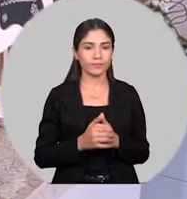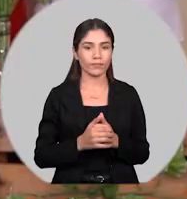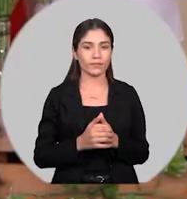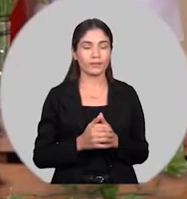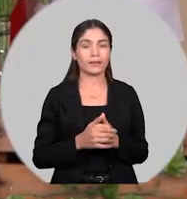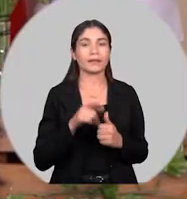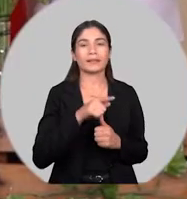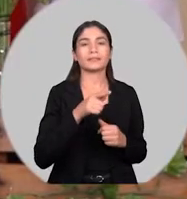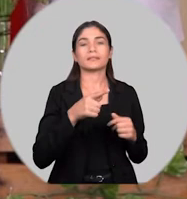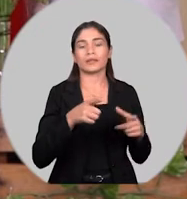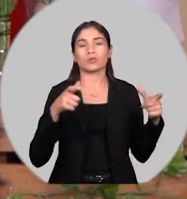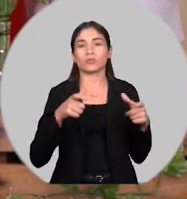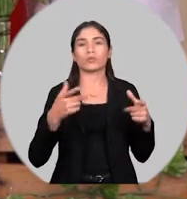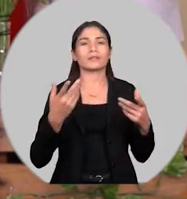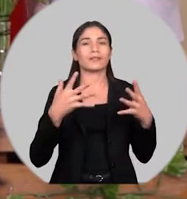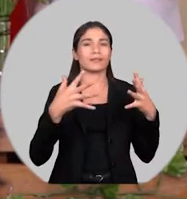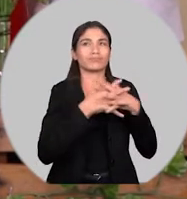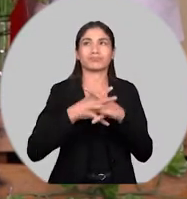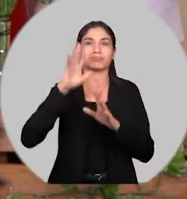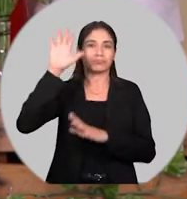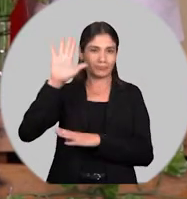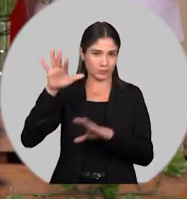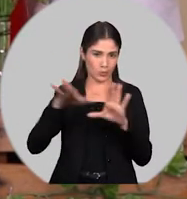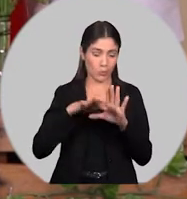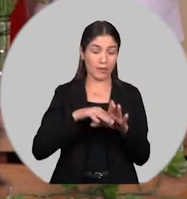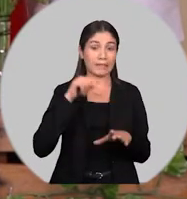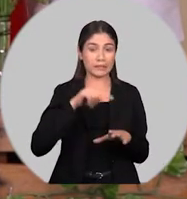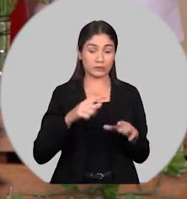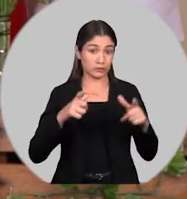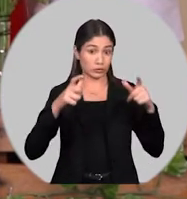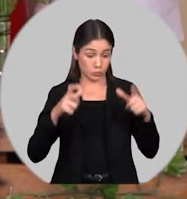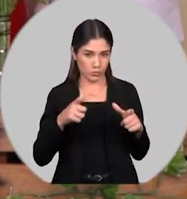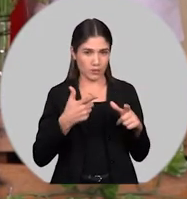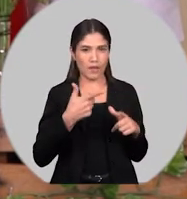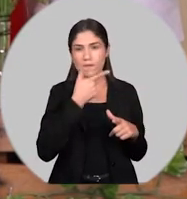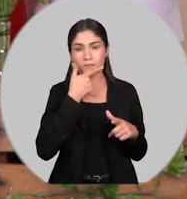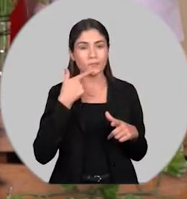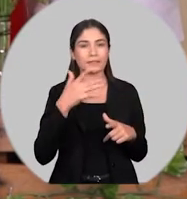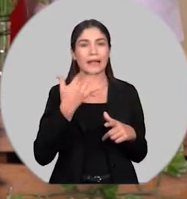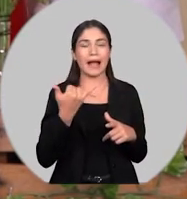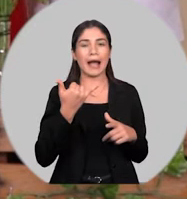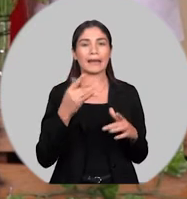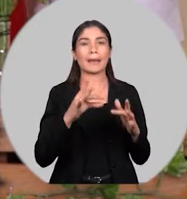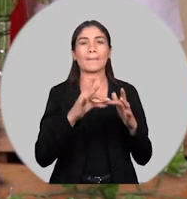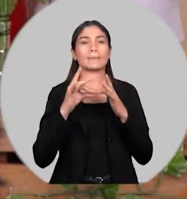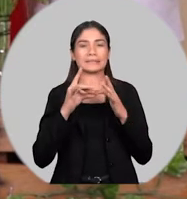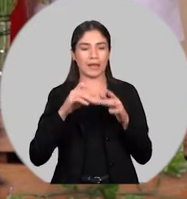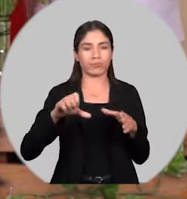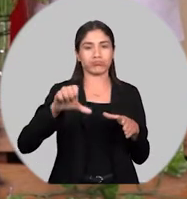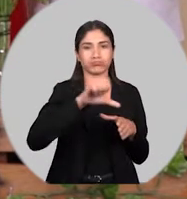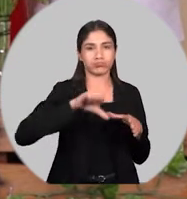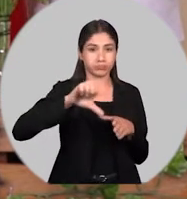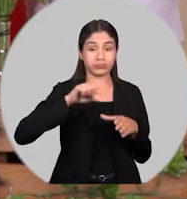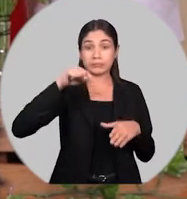una torta americana, siempre esta torta americana lleva un ingrediente que se llama barrel milk que